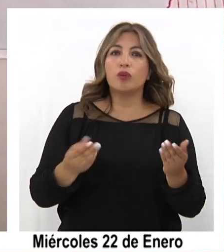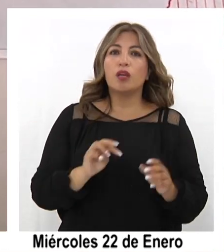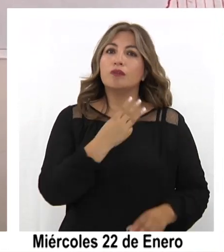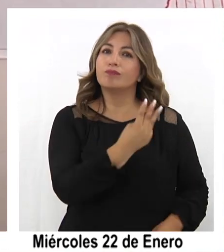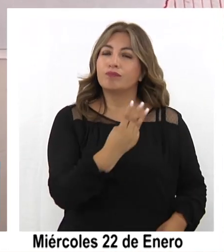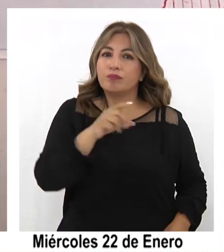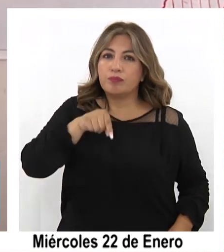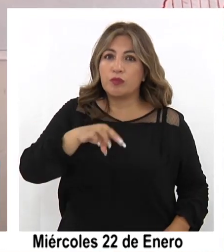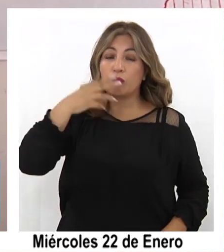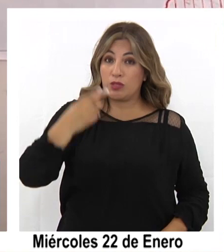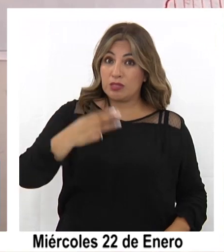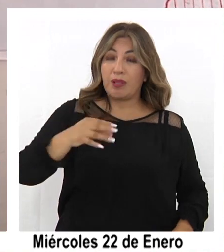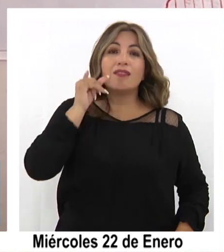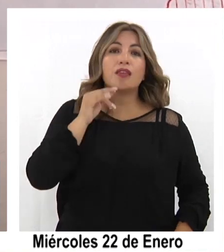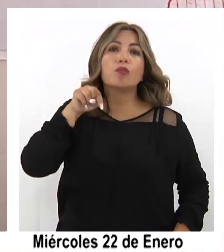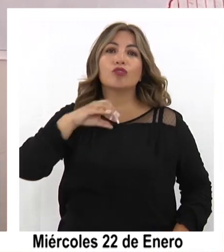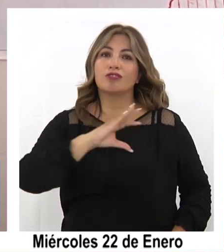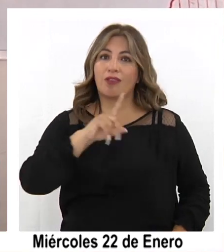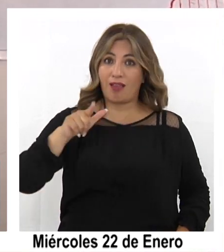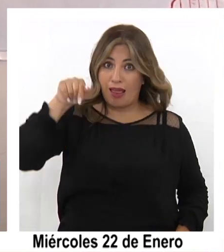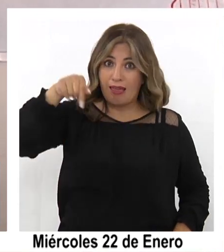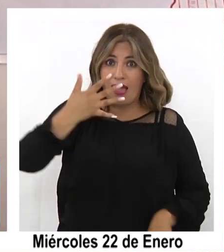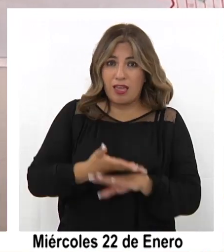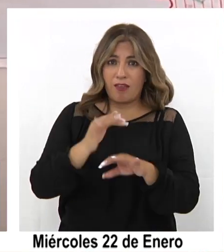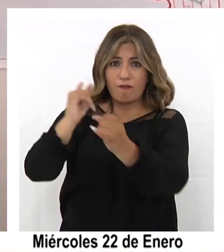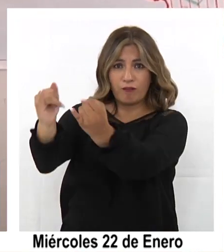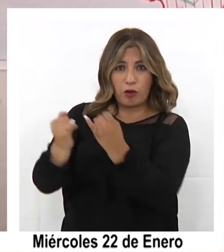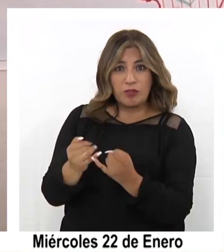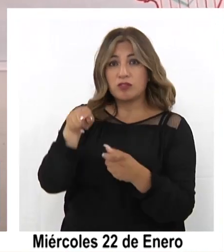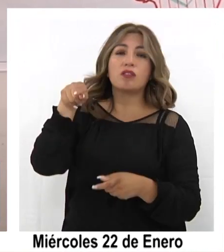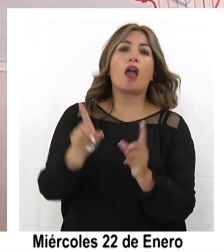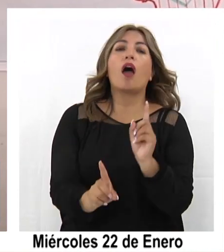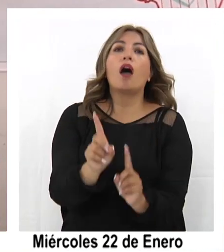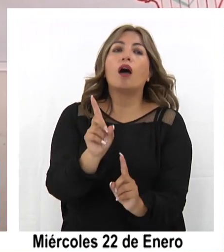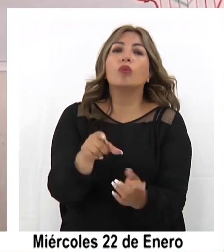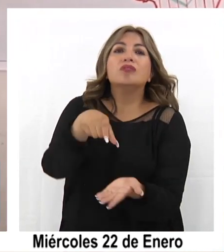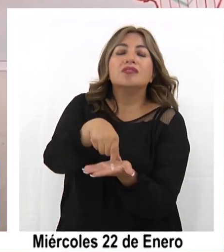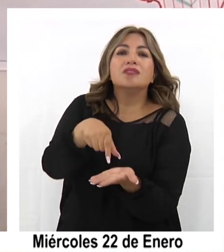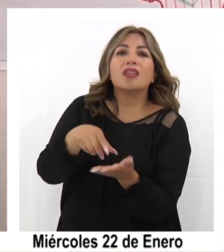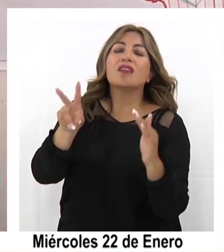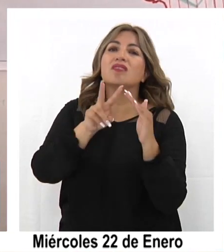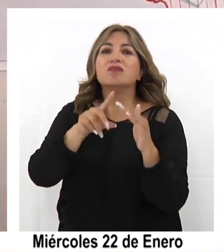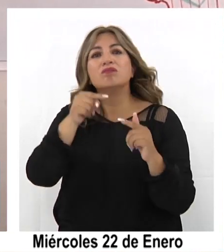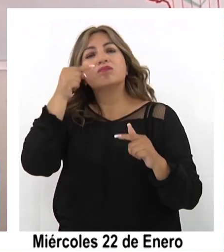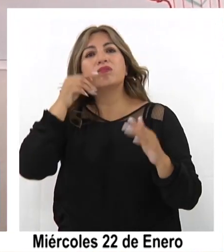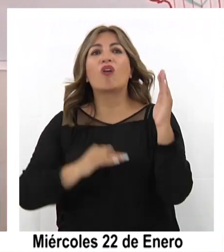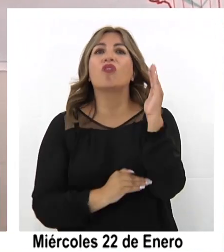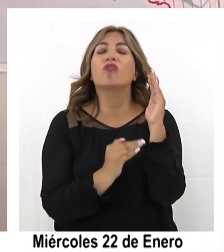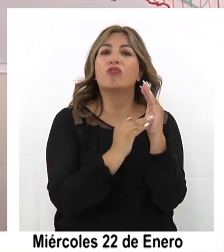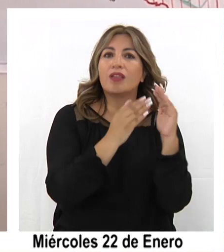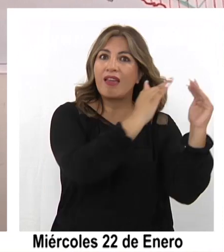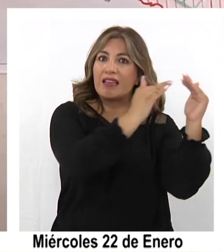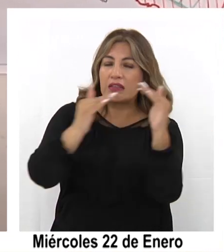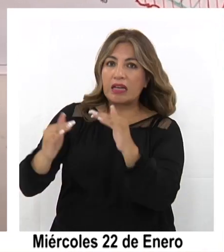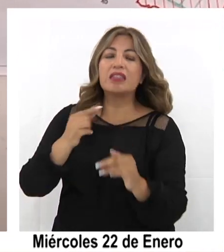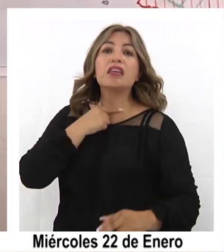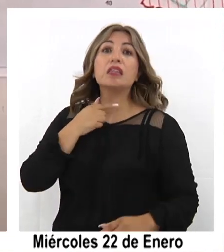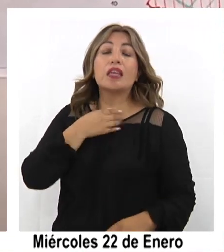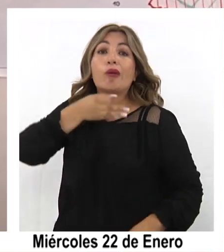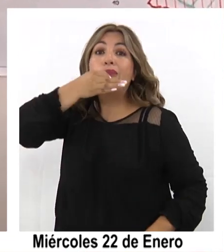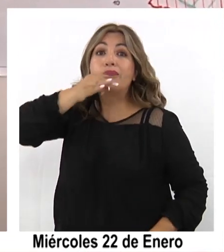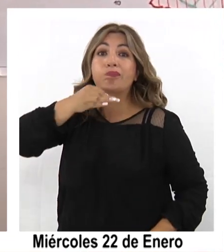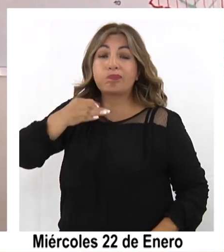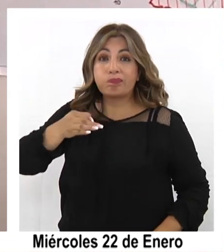acceder a él mediante la página www.municipioiquique.cl. Además, en el caso de que alguna sede vecinal, condominio o villa